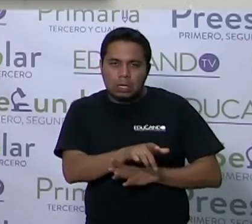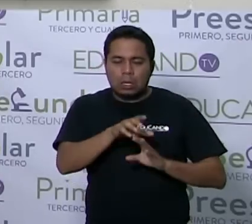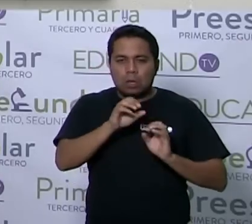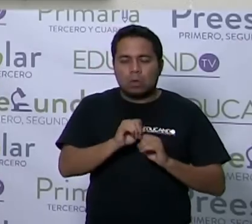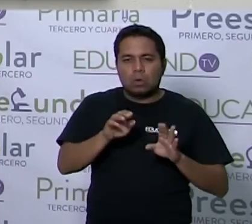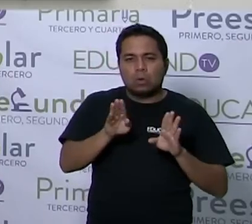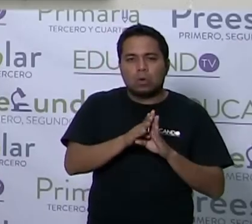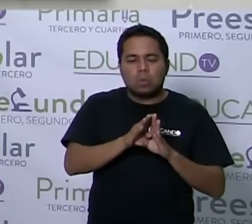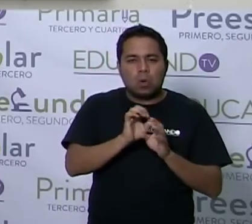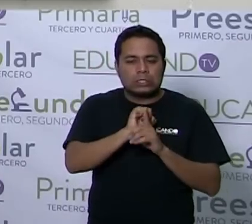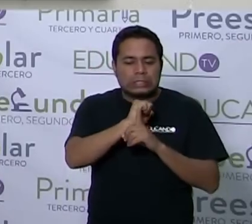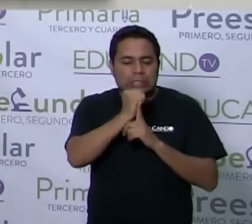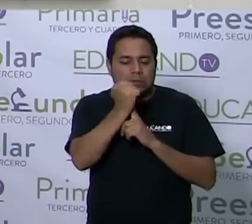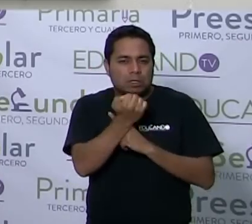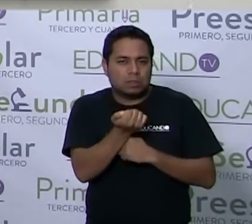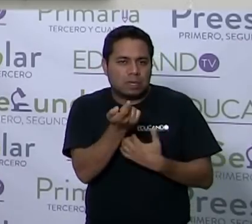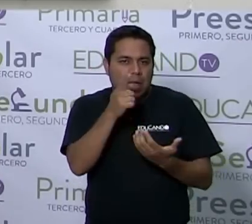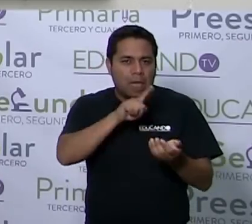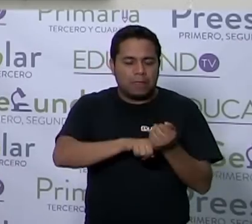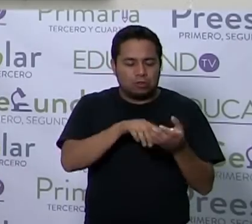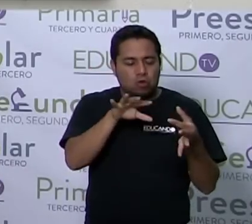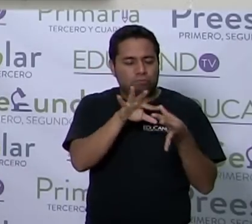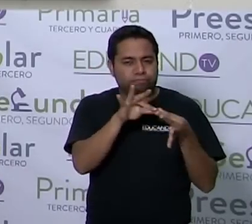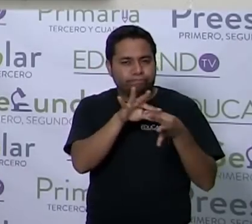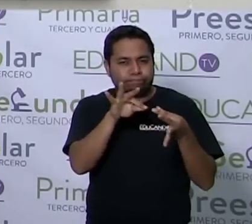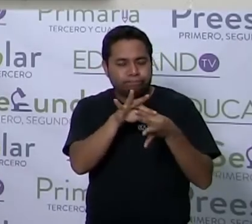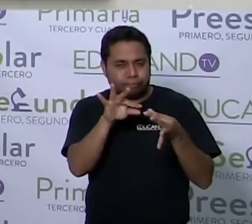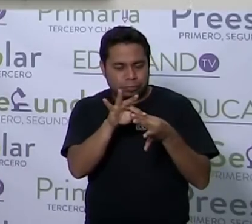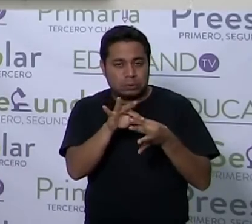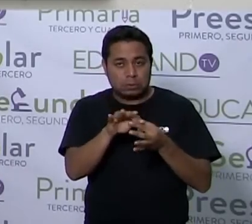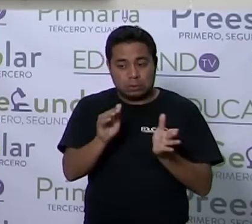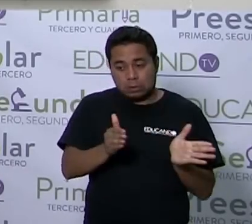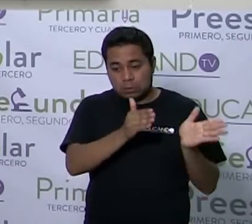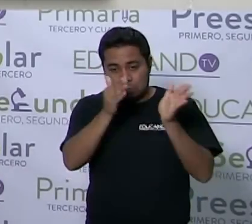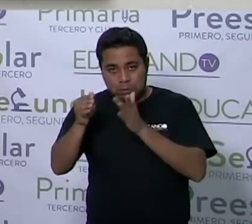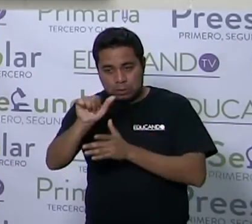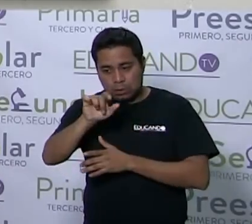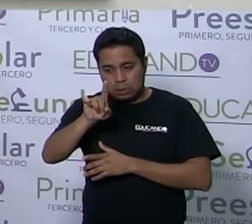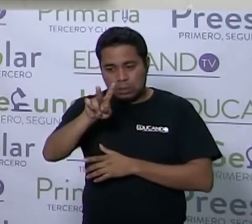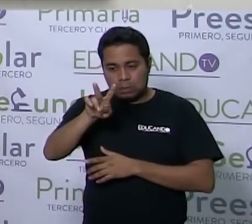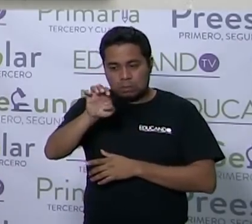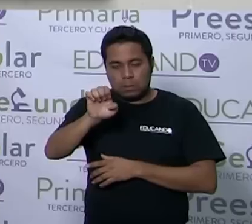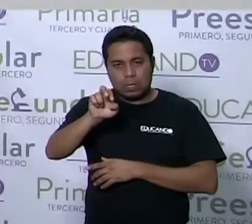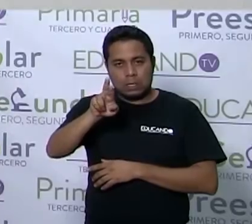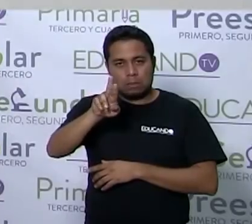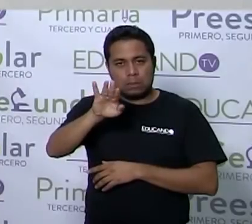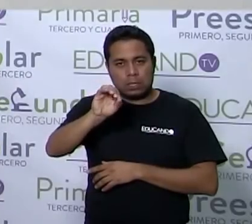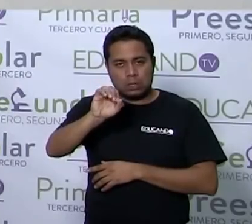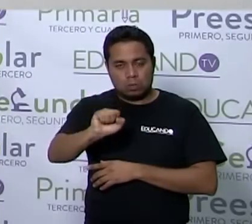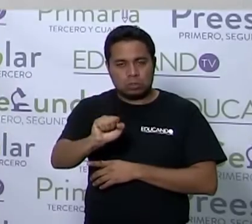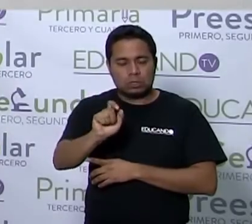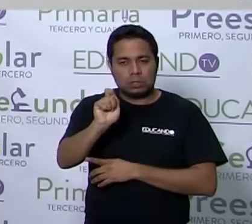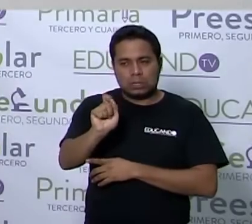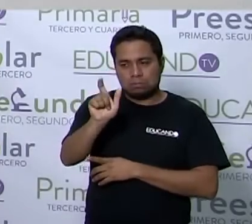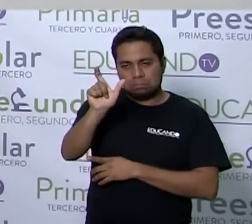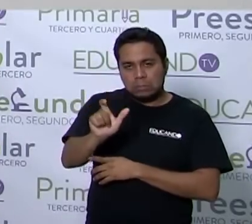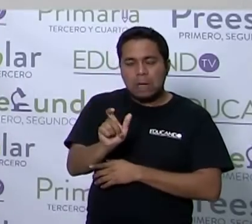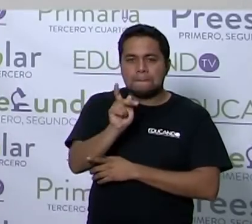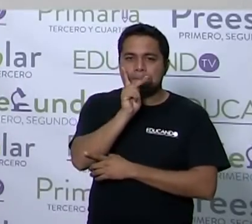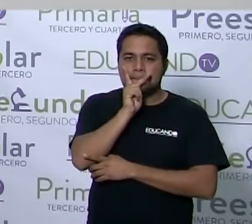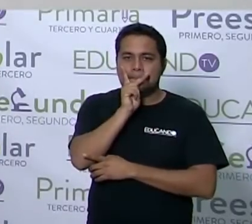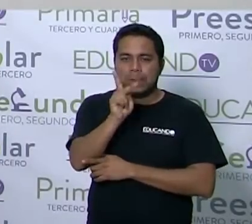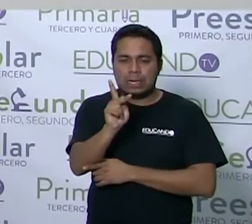las situaciones dentro de una narración. Los adverbios, por otro lado, son palabras